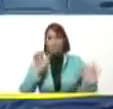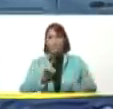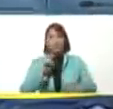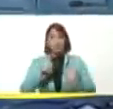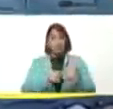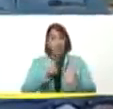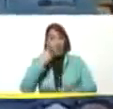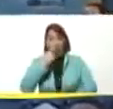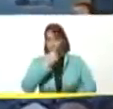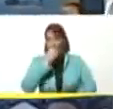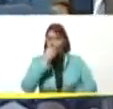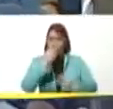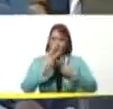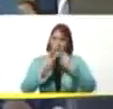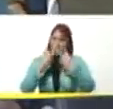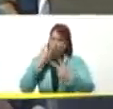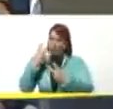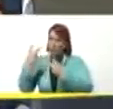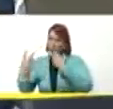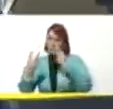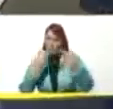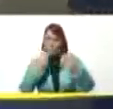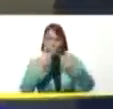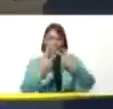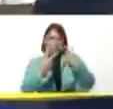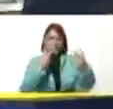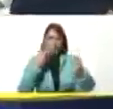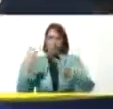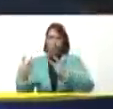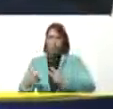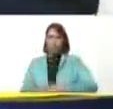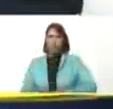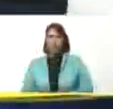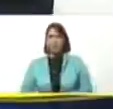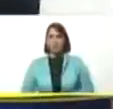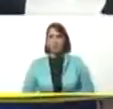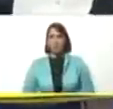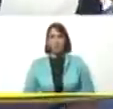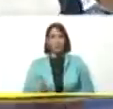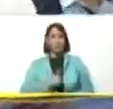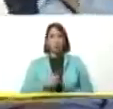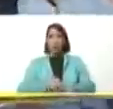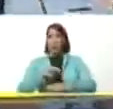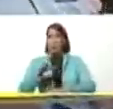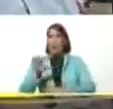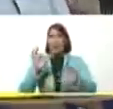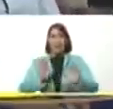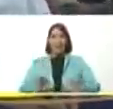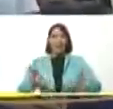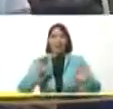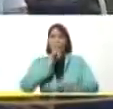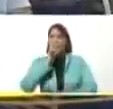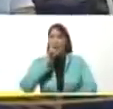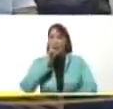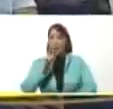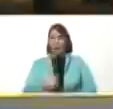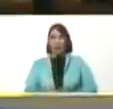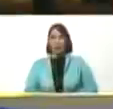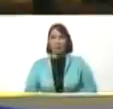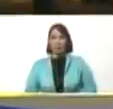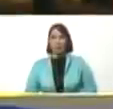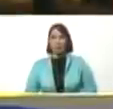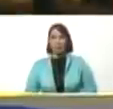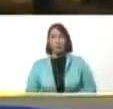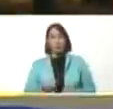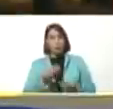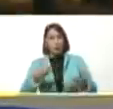mil ojos, viendo por aquí, viendo por allá. No dejen nada mal a su paso. Si